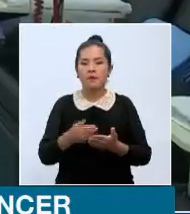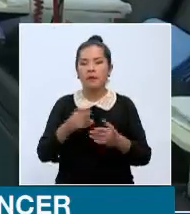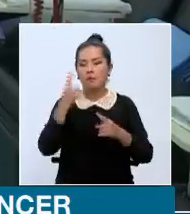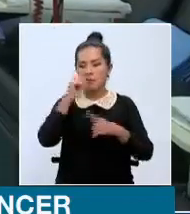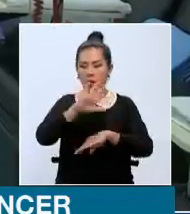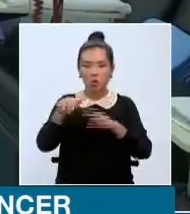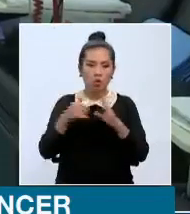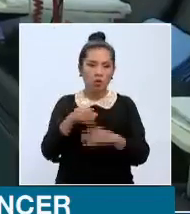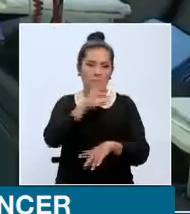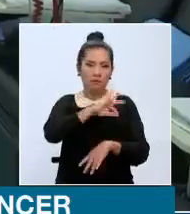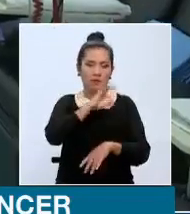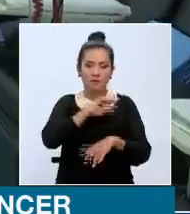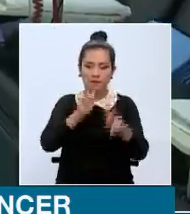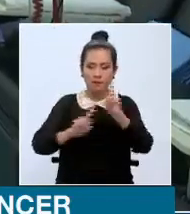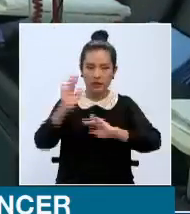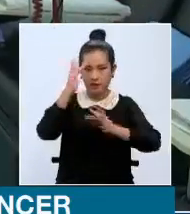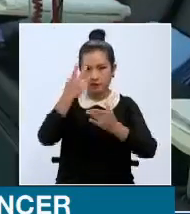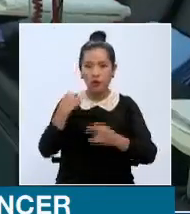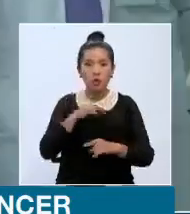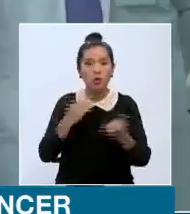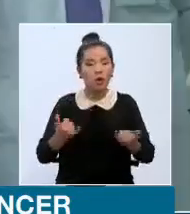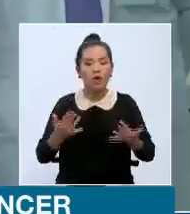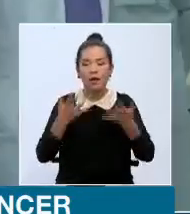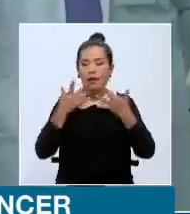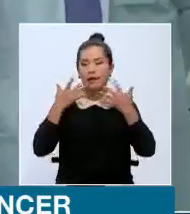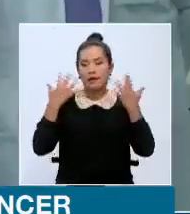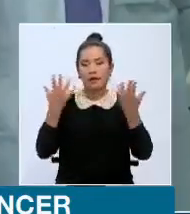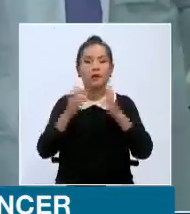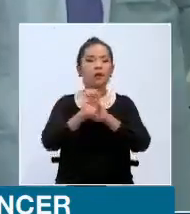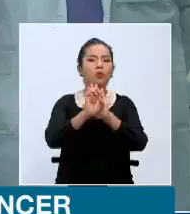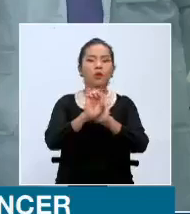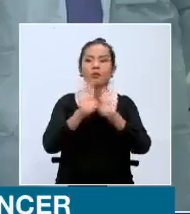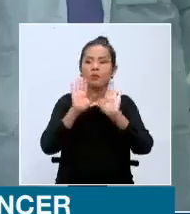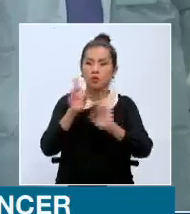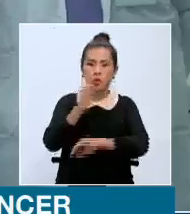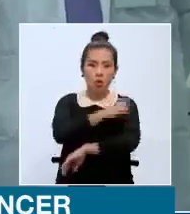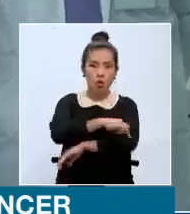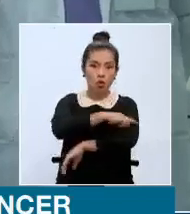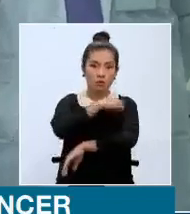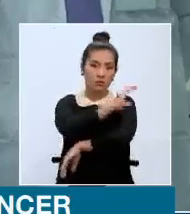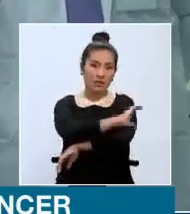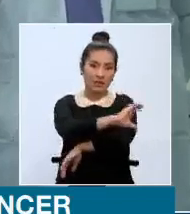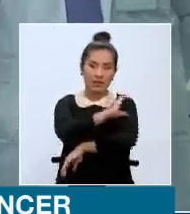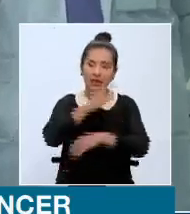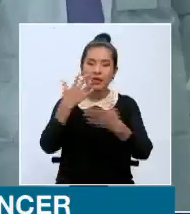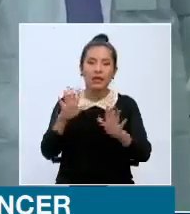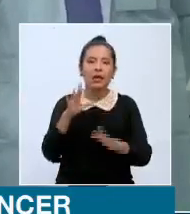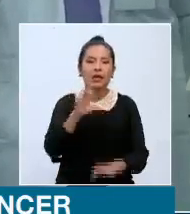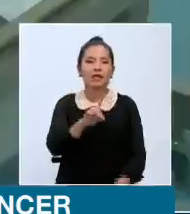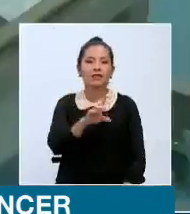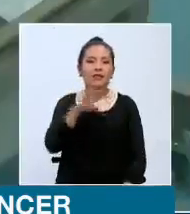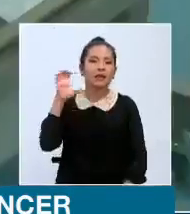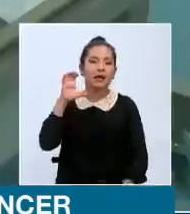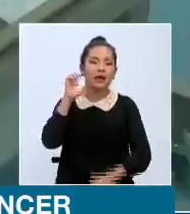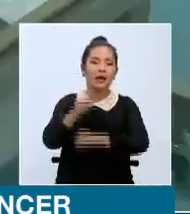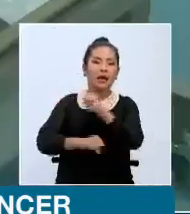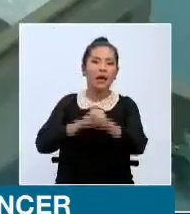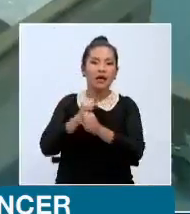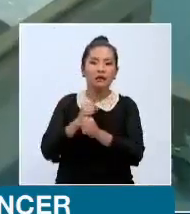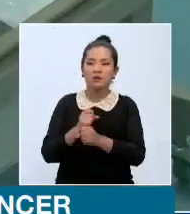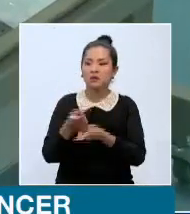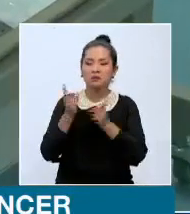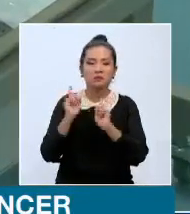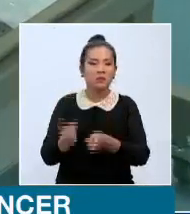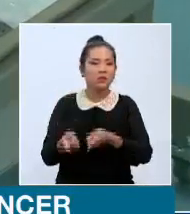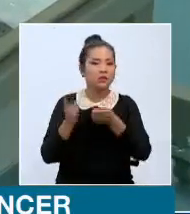nos alegra mucho porque mire cuántos años, por ejemplo, el hospital de clínicas tiene más de 100 años y está como